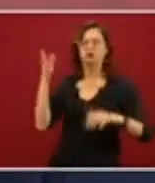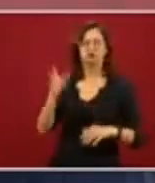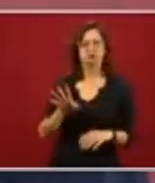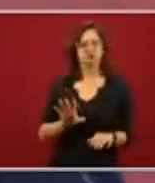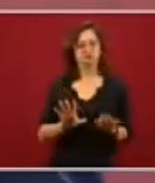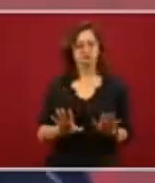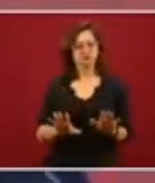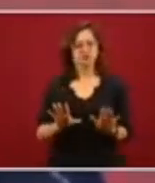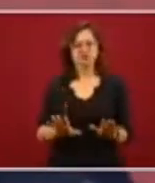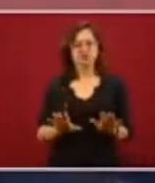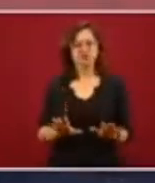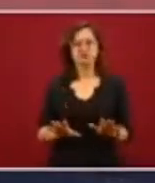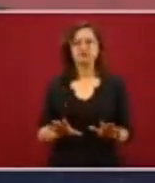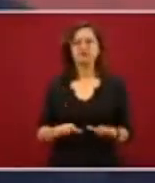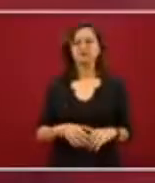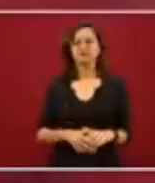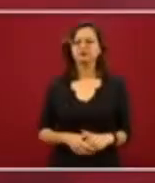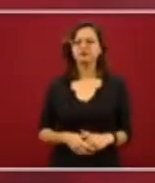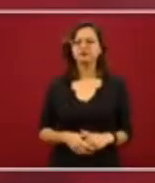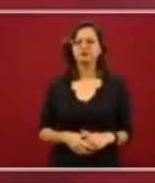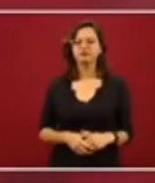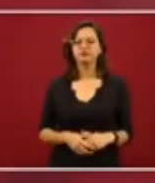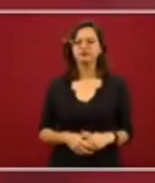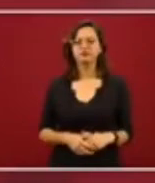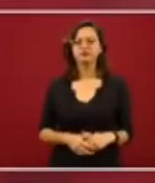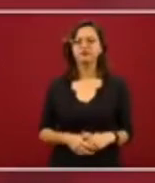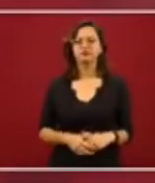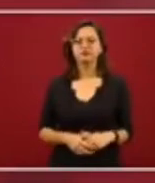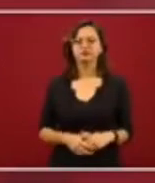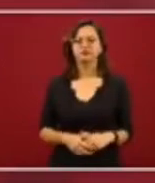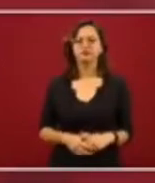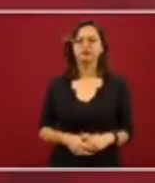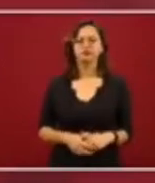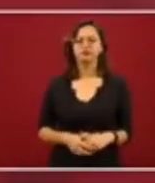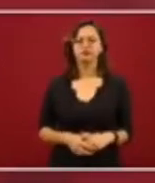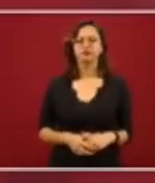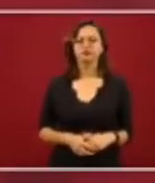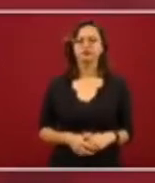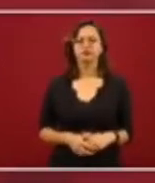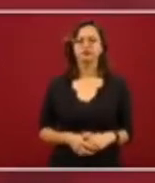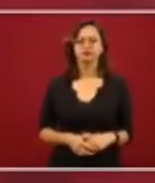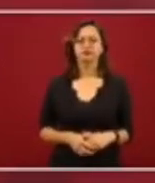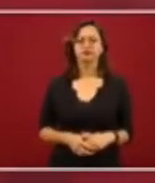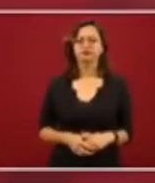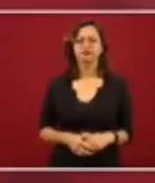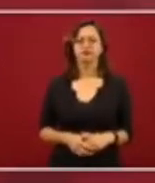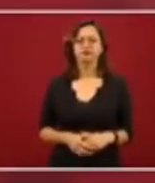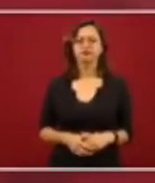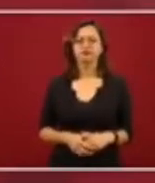sí qué senos